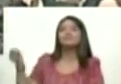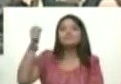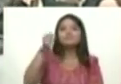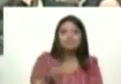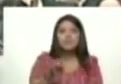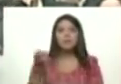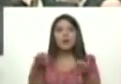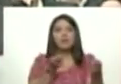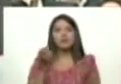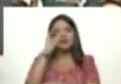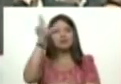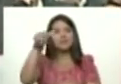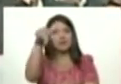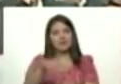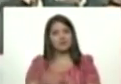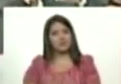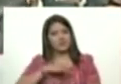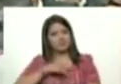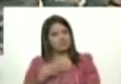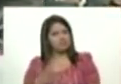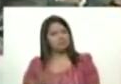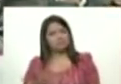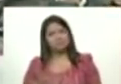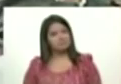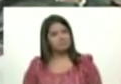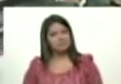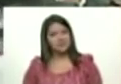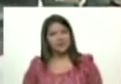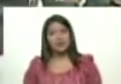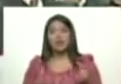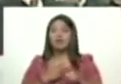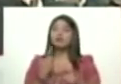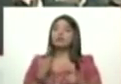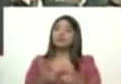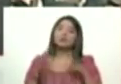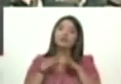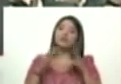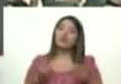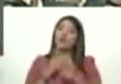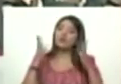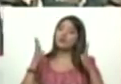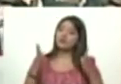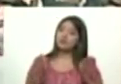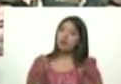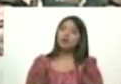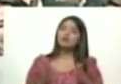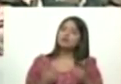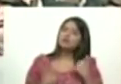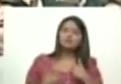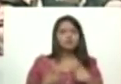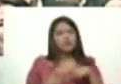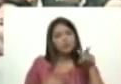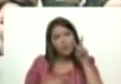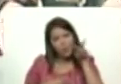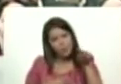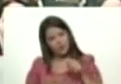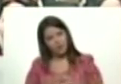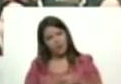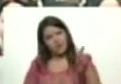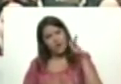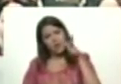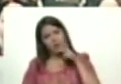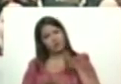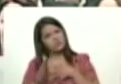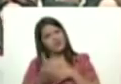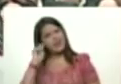Asamblea Nacional. En nombre de lo afirmativo venezolano, los escucho, los veo, y lo que recuerdo